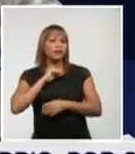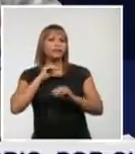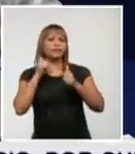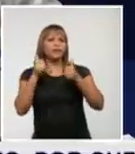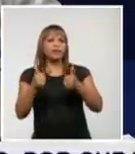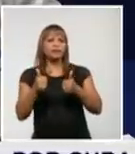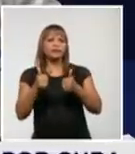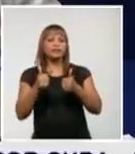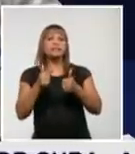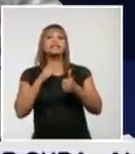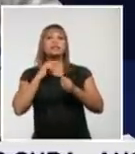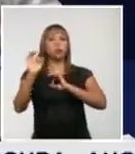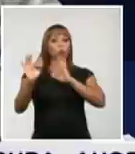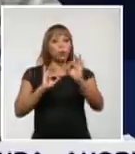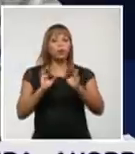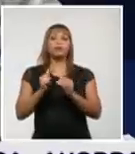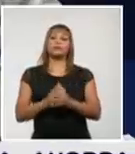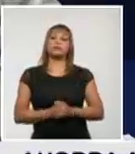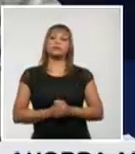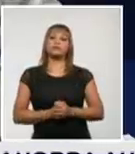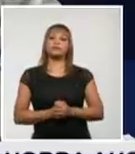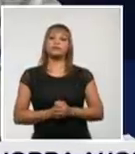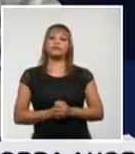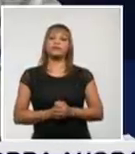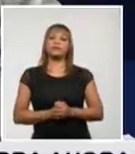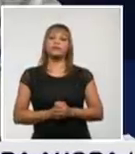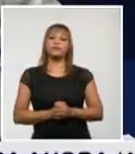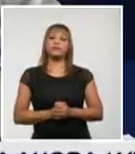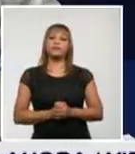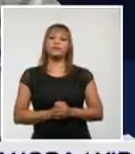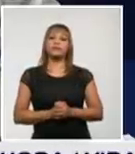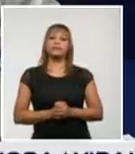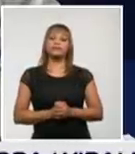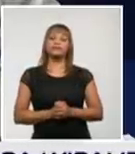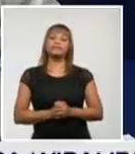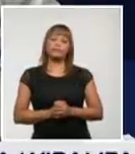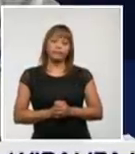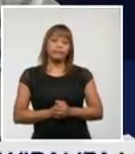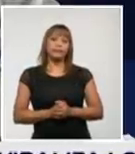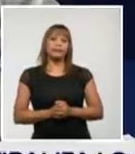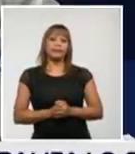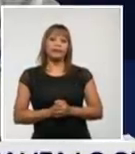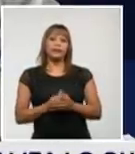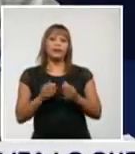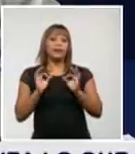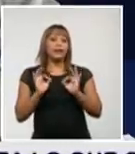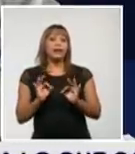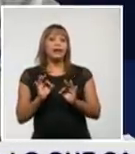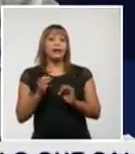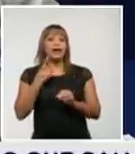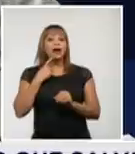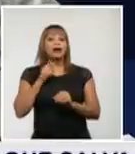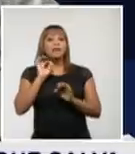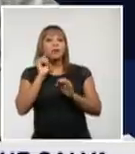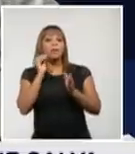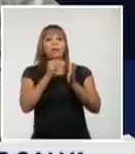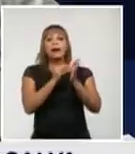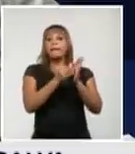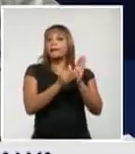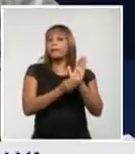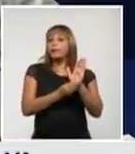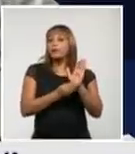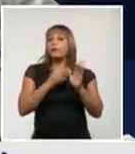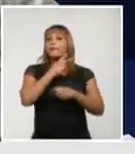que nos cuiden, porque lamentablemente ya ahí hemos puesto en los países cómo se ha